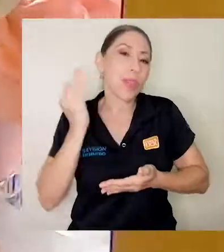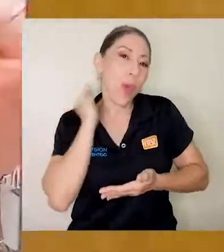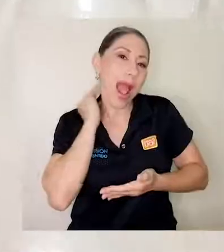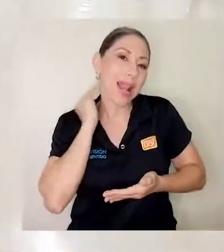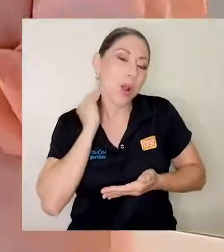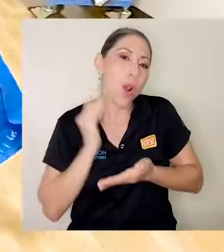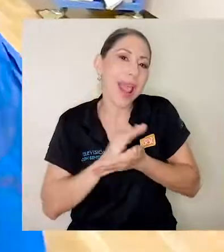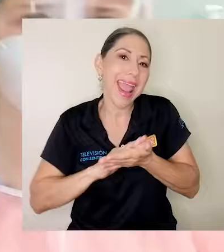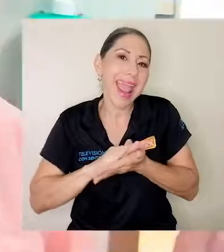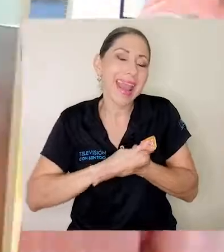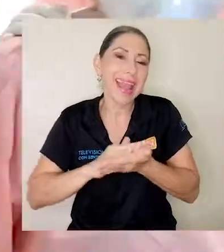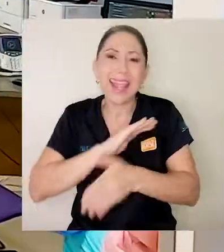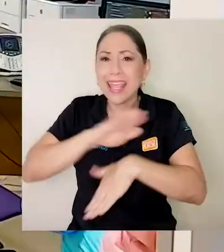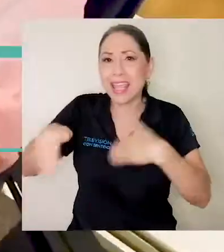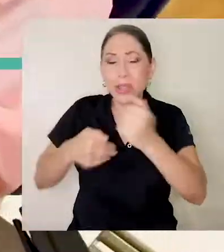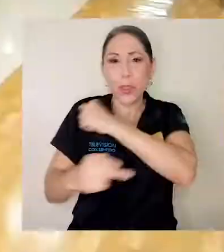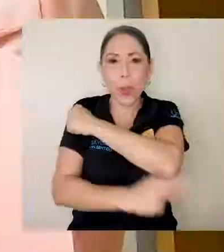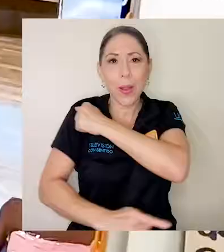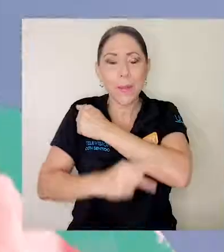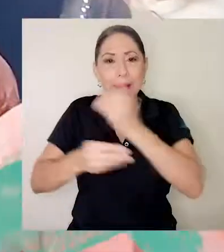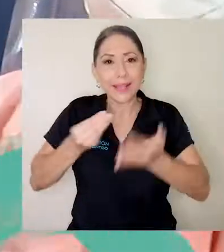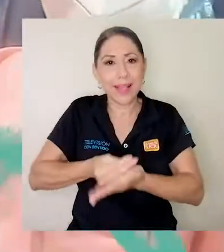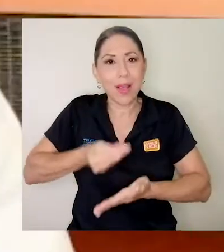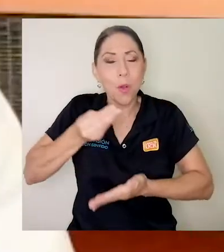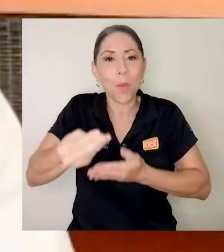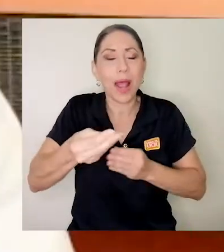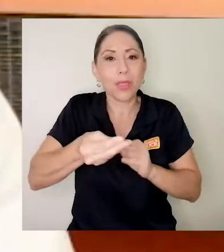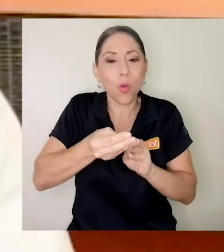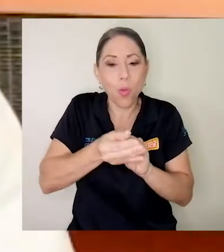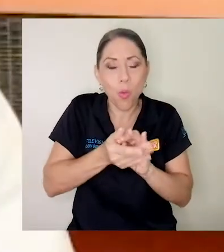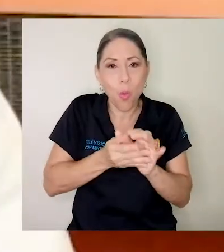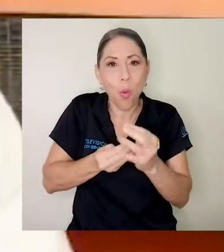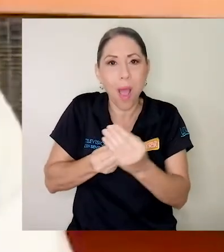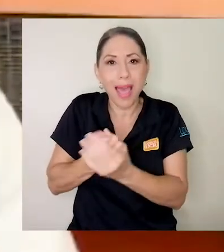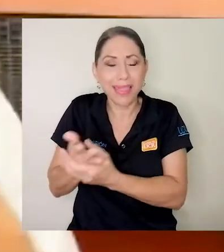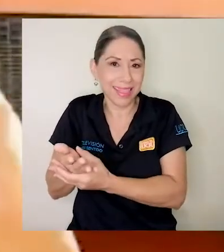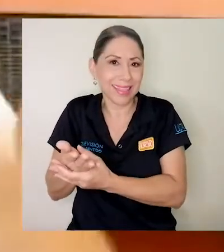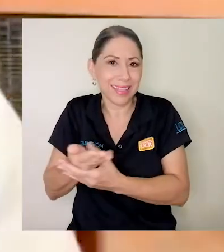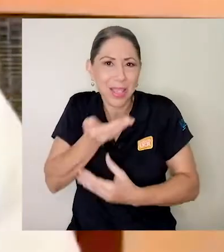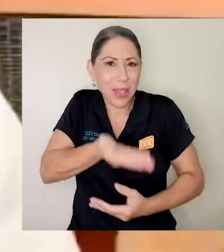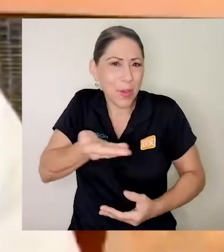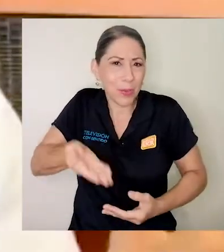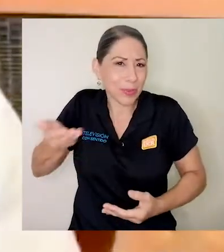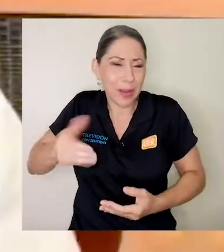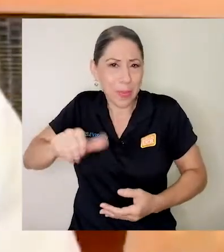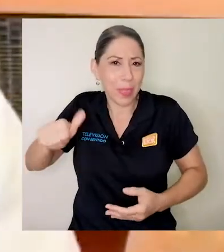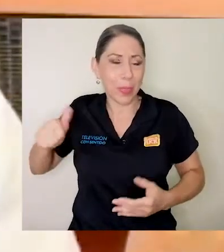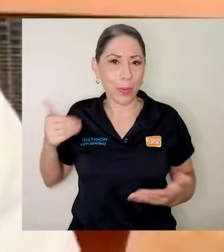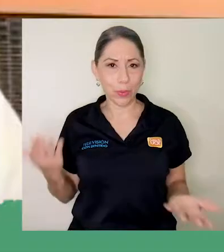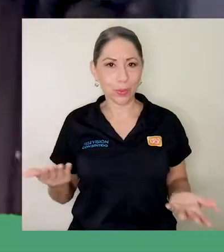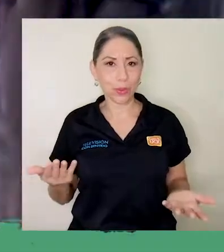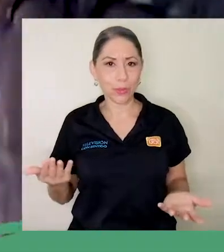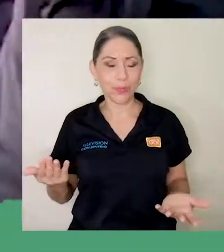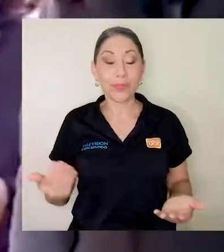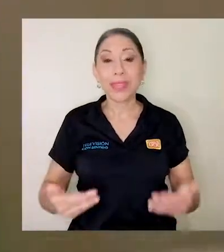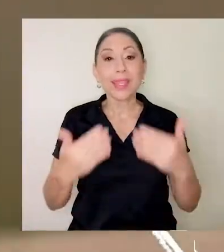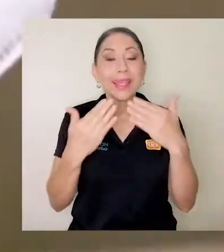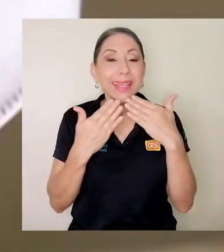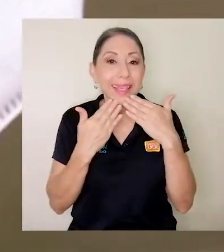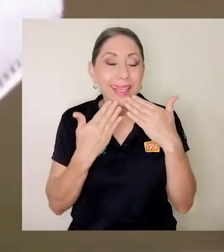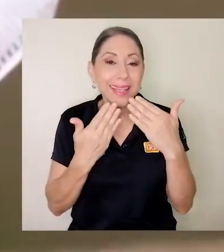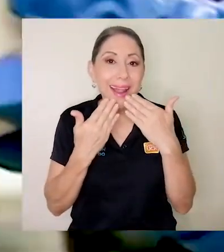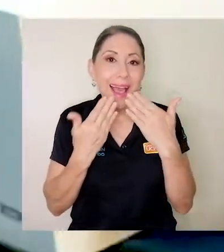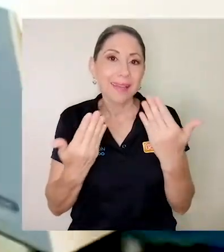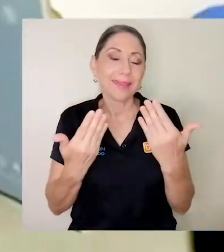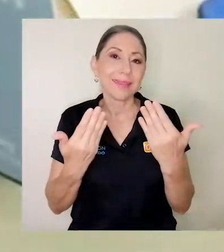alcohol gel y todo el país estaba comprando guantes y otros elementos más.